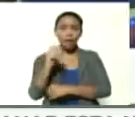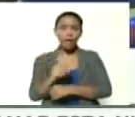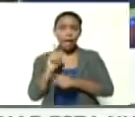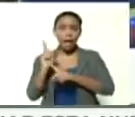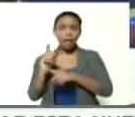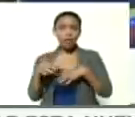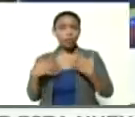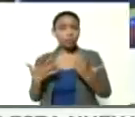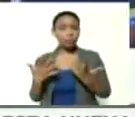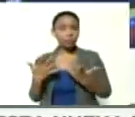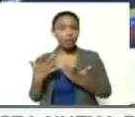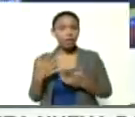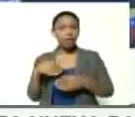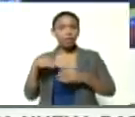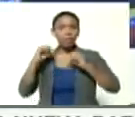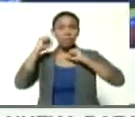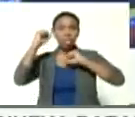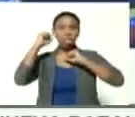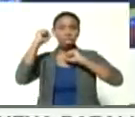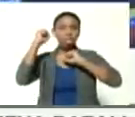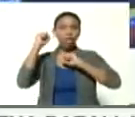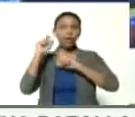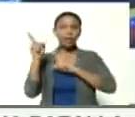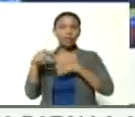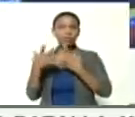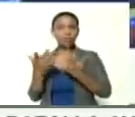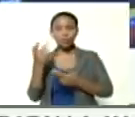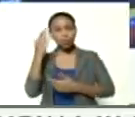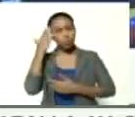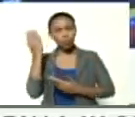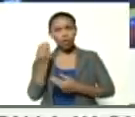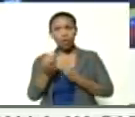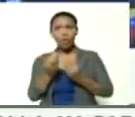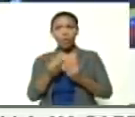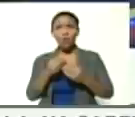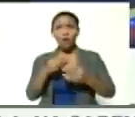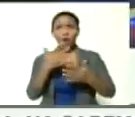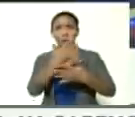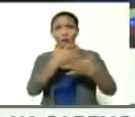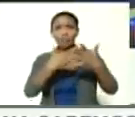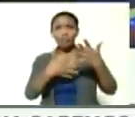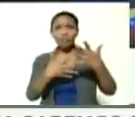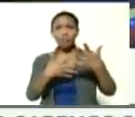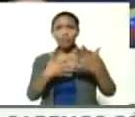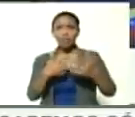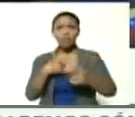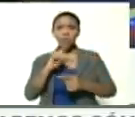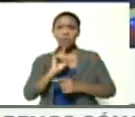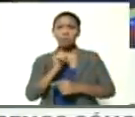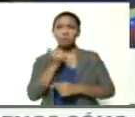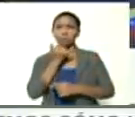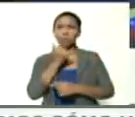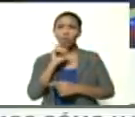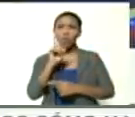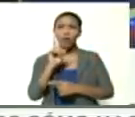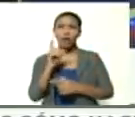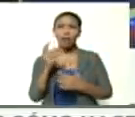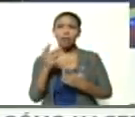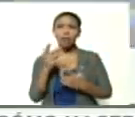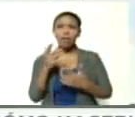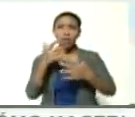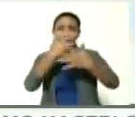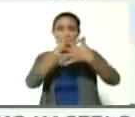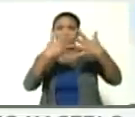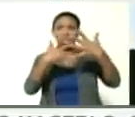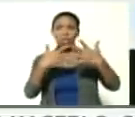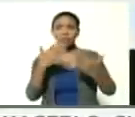son grotescas. Eso sí, no, yo no encuentro la lámina, pero si no me equivoco, no, es una